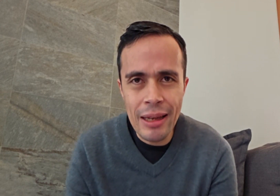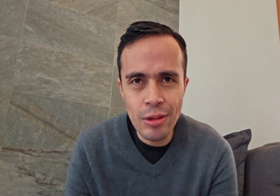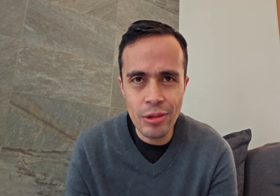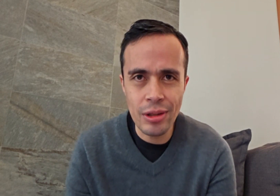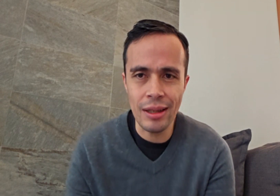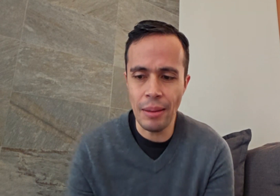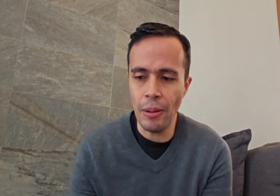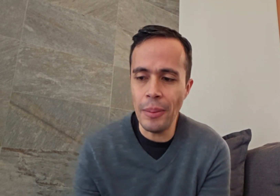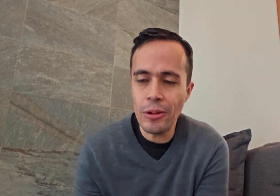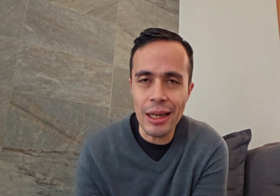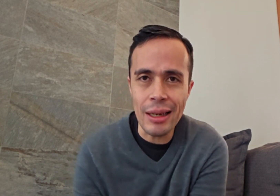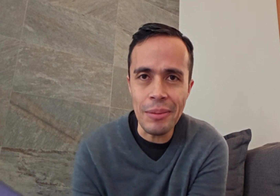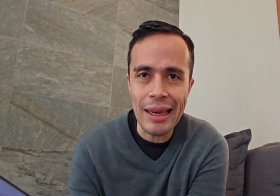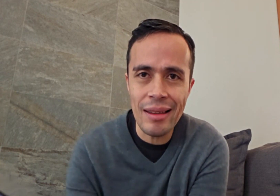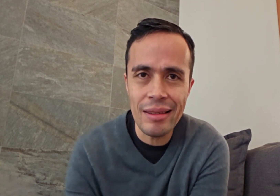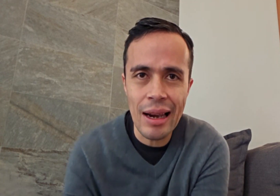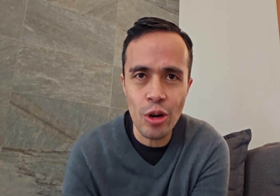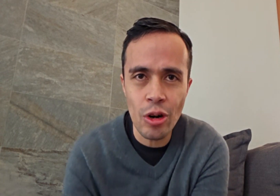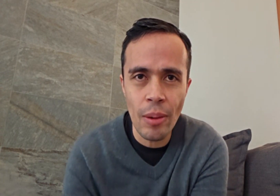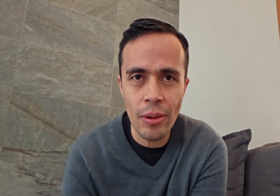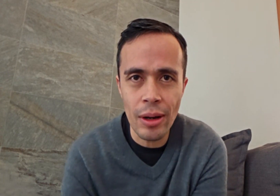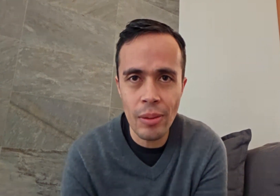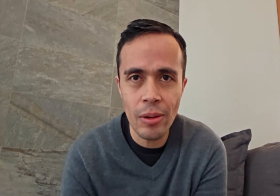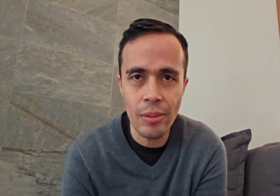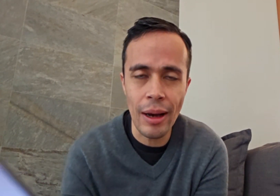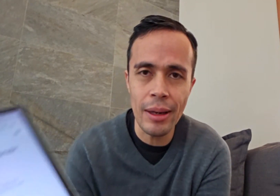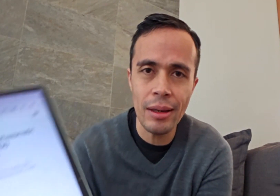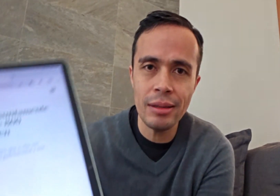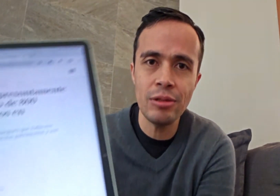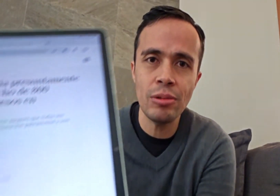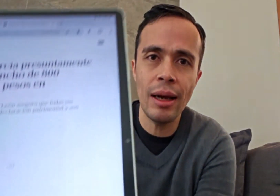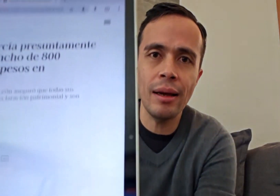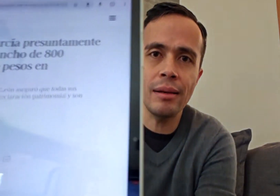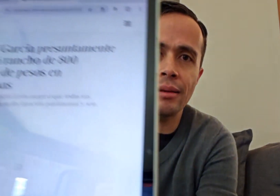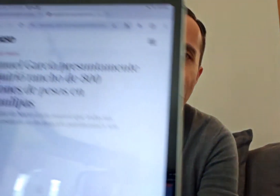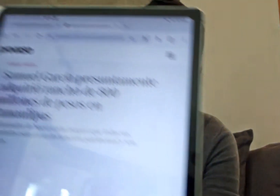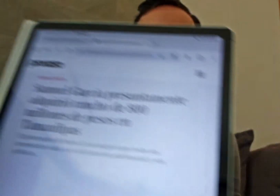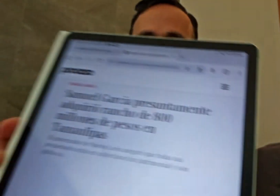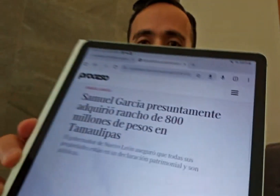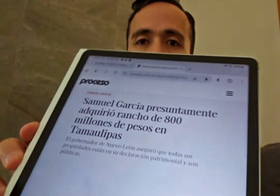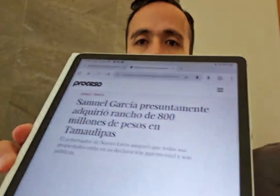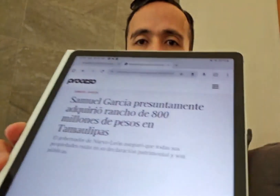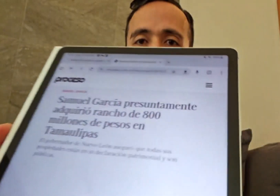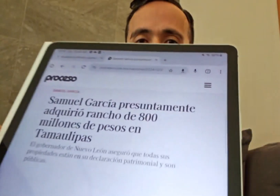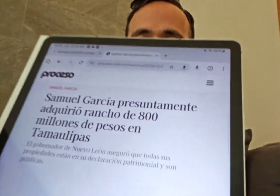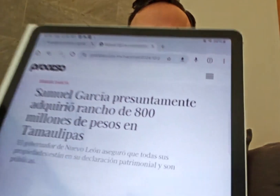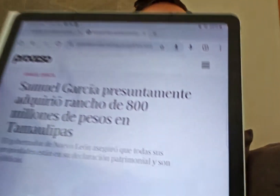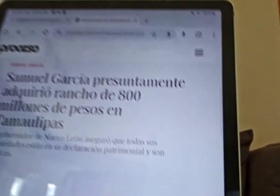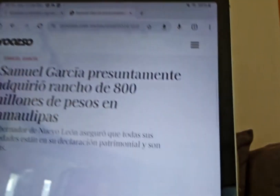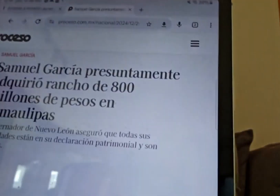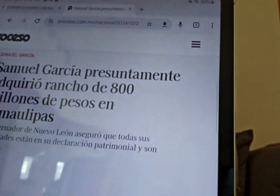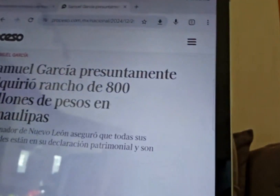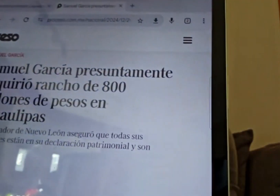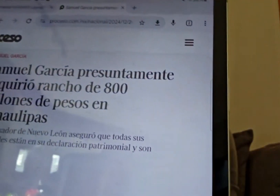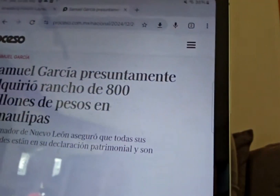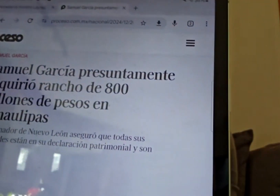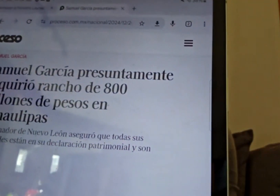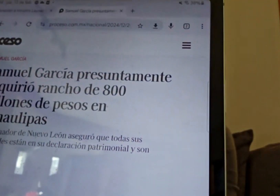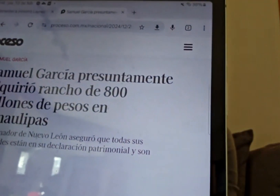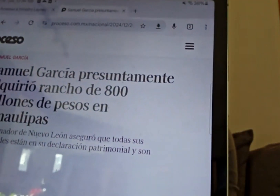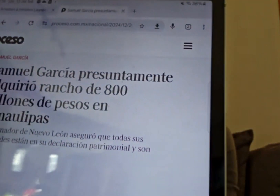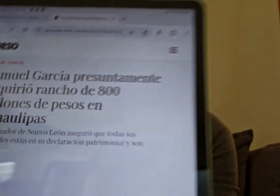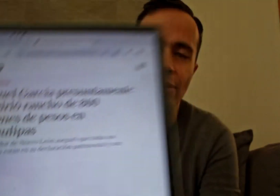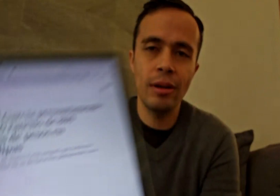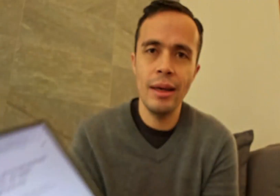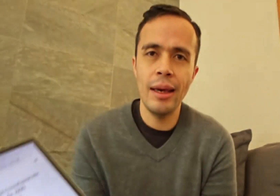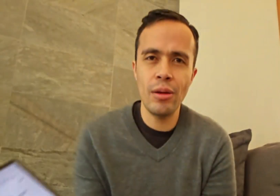de pesos en Tamaulipas. O sea, imagínense el robo, el robo. A ver, este es un encabezado de proceso, pero hay